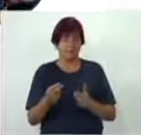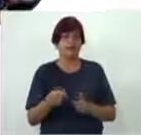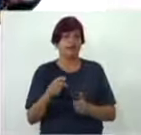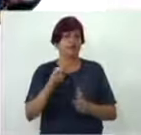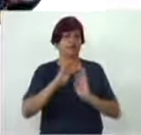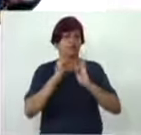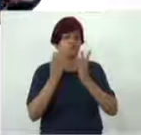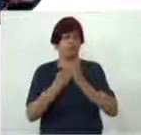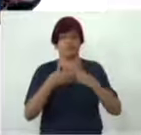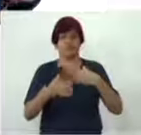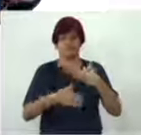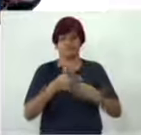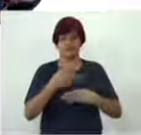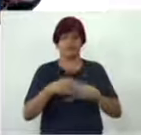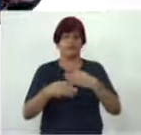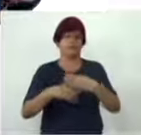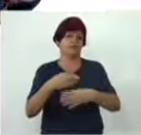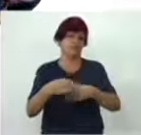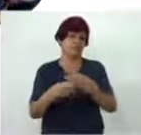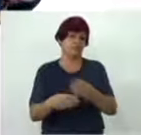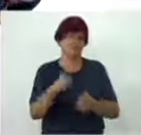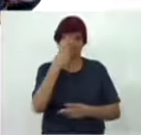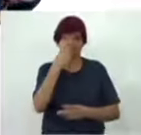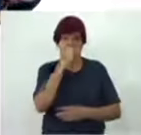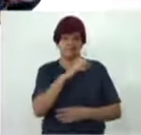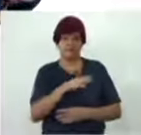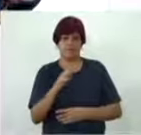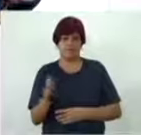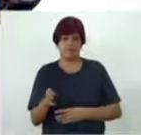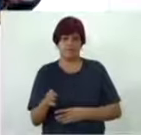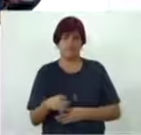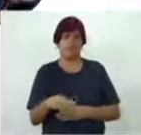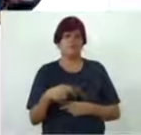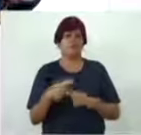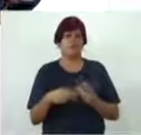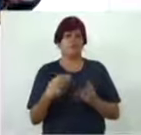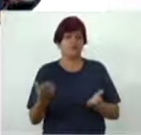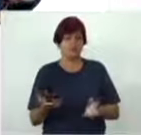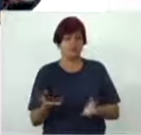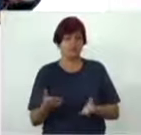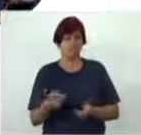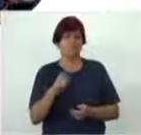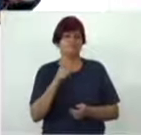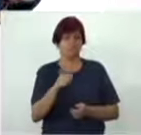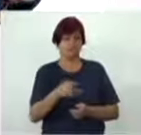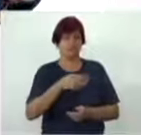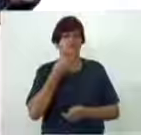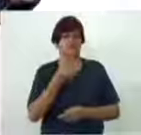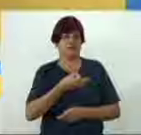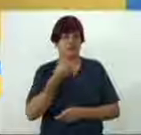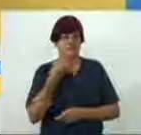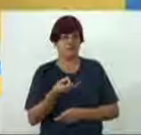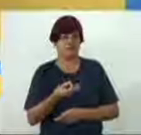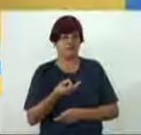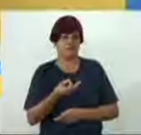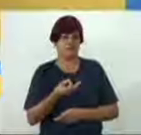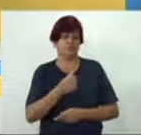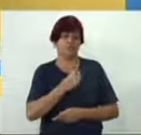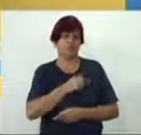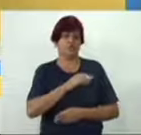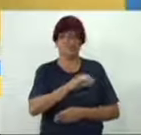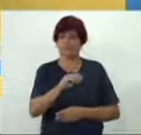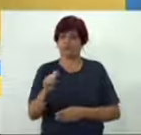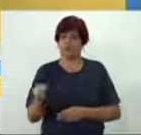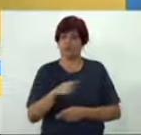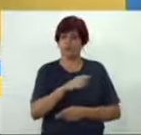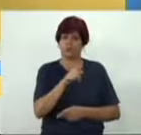las actividades del proceso educativo en la primera infancia están marcadas por este enfoque lúdico. Quisiéramos socializar